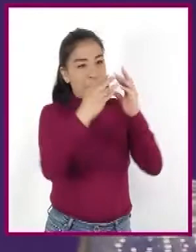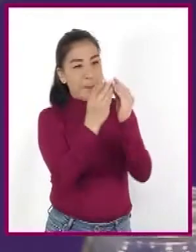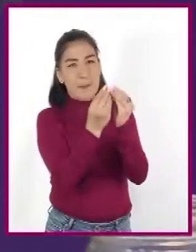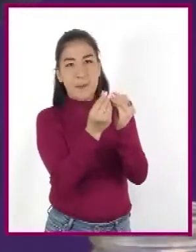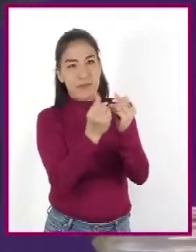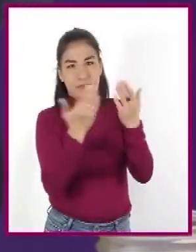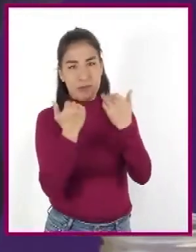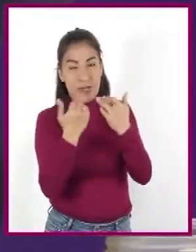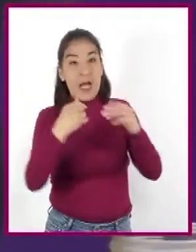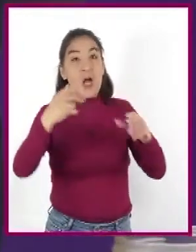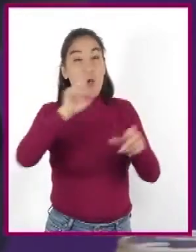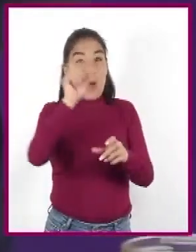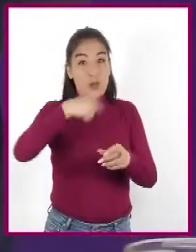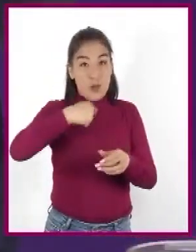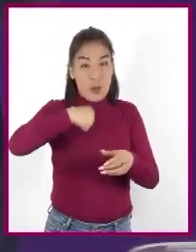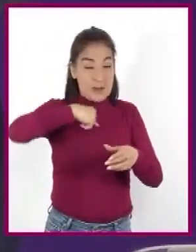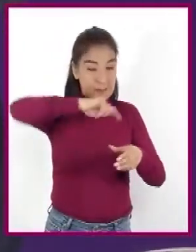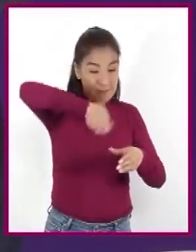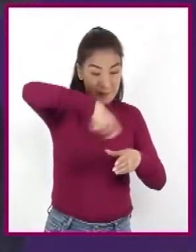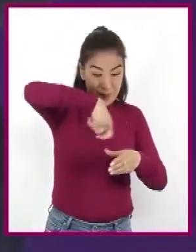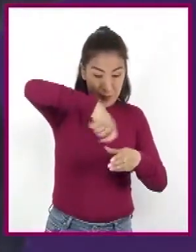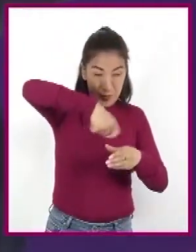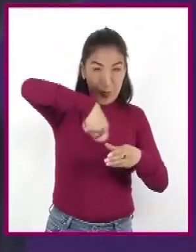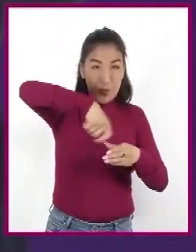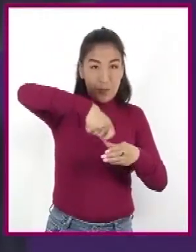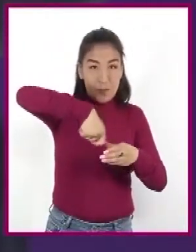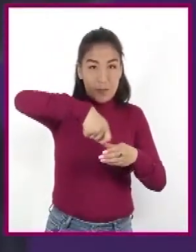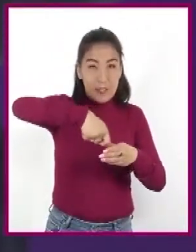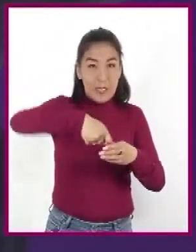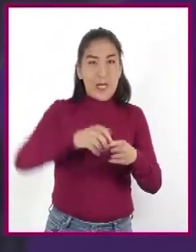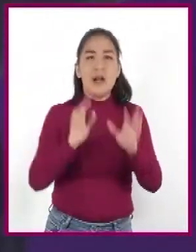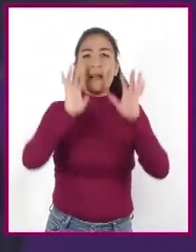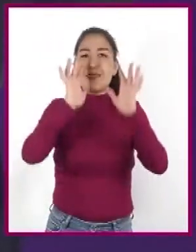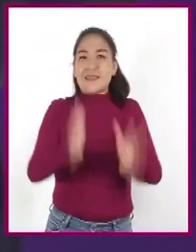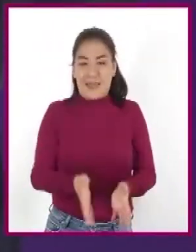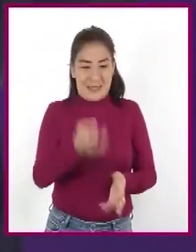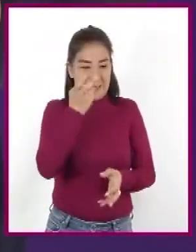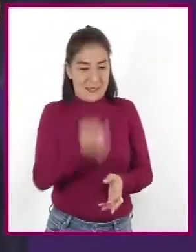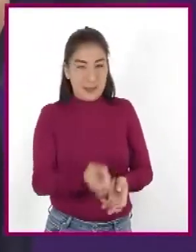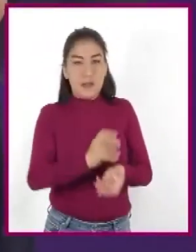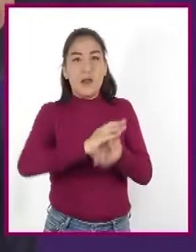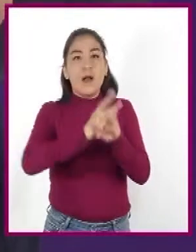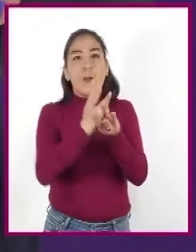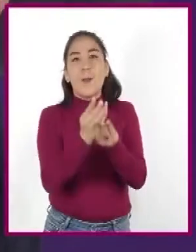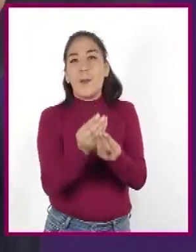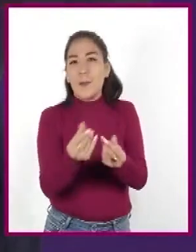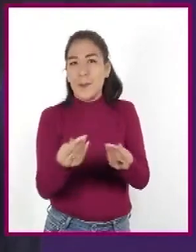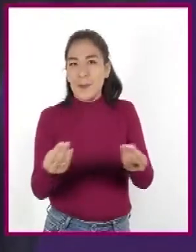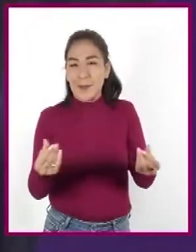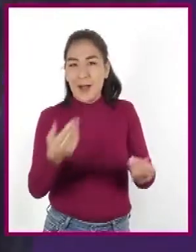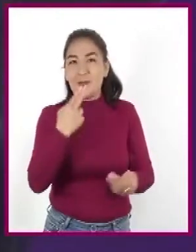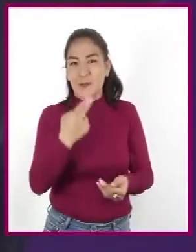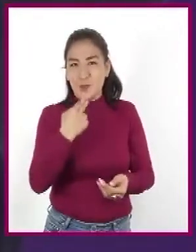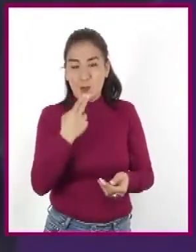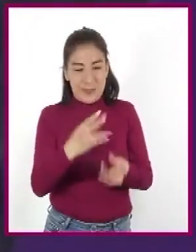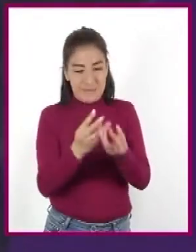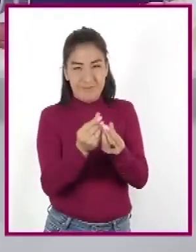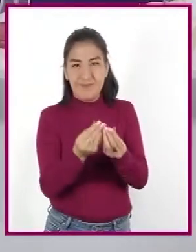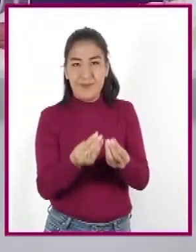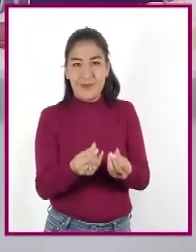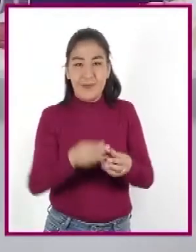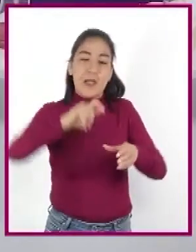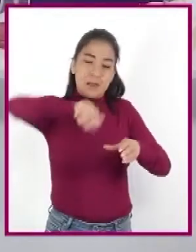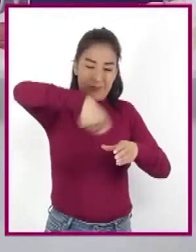yo empiezo a mezclar, va a llegar un momento en que esta se va a disolver al